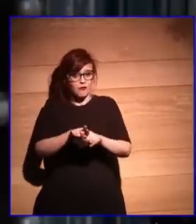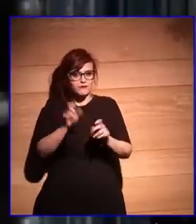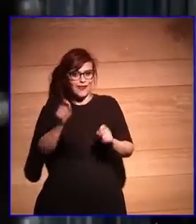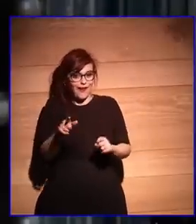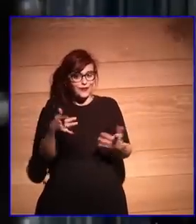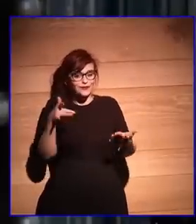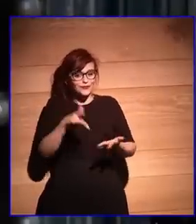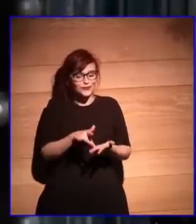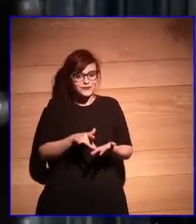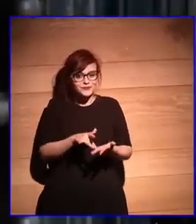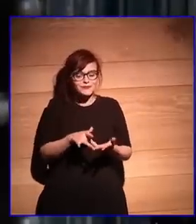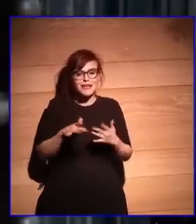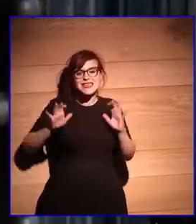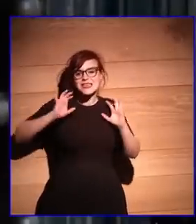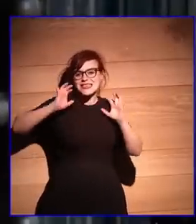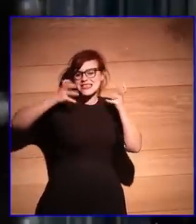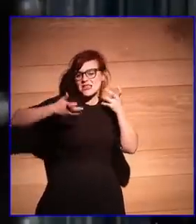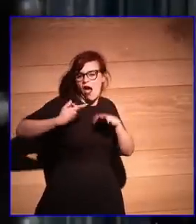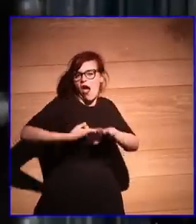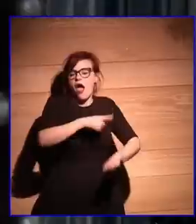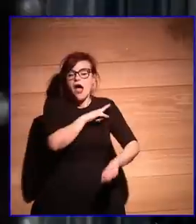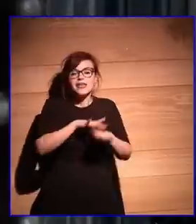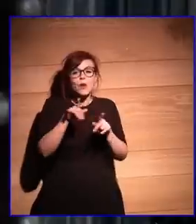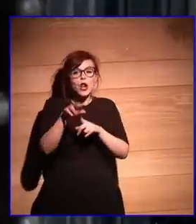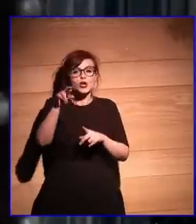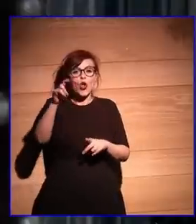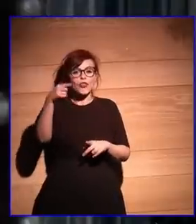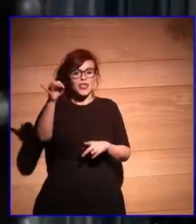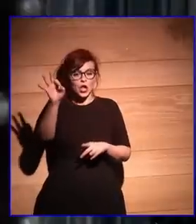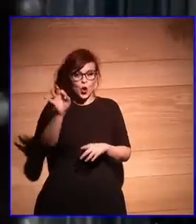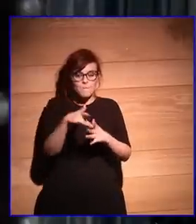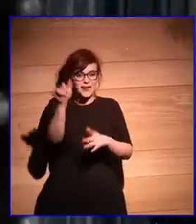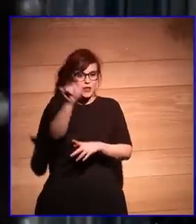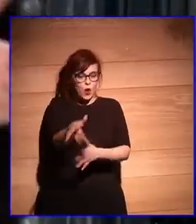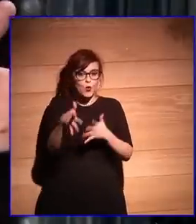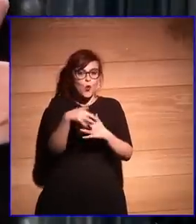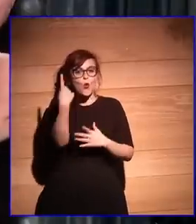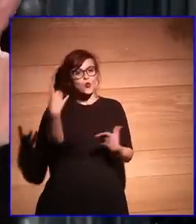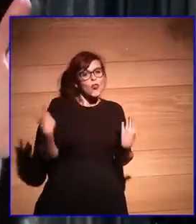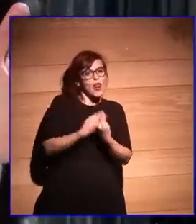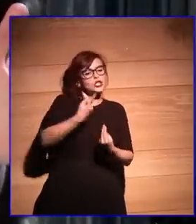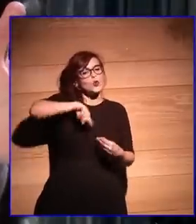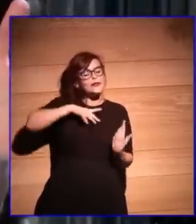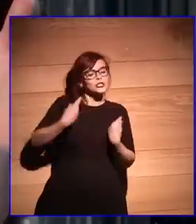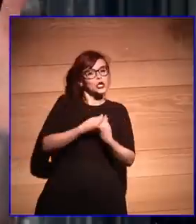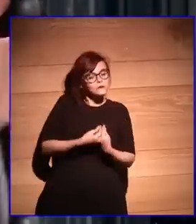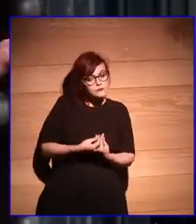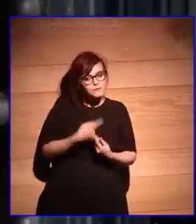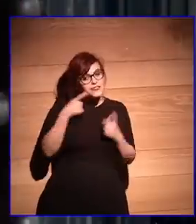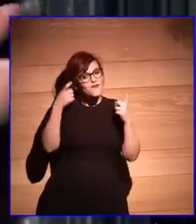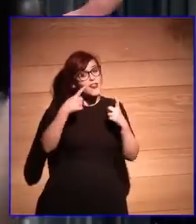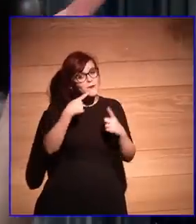relativamente curioso. La ira, una de las pelis favoritas de Rodrigo, uno de los nuestros. ¿Ves? Me he esforzado por decirlo bien.